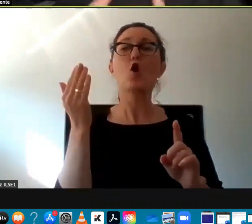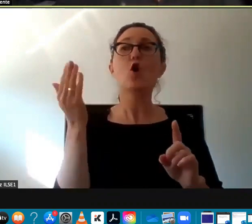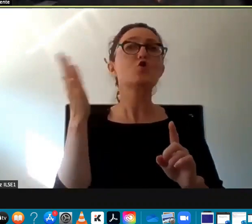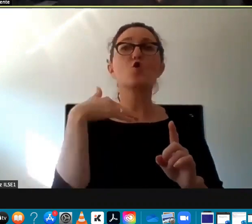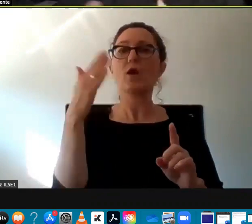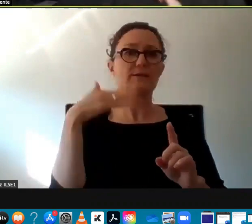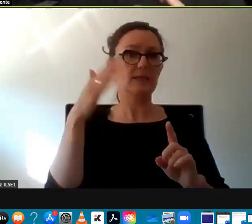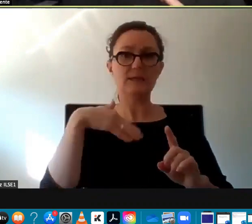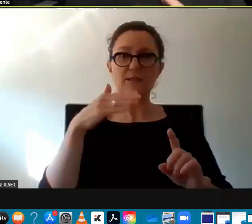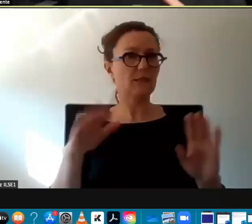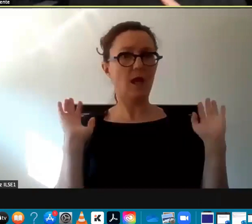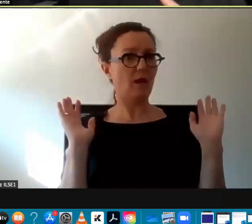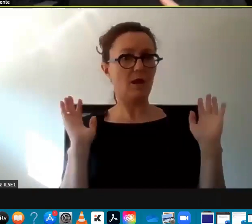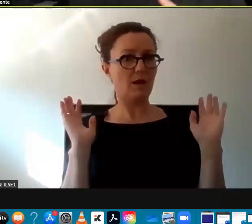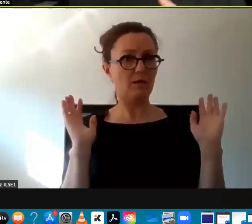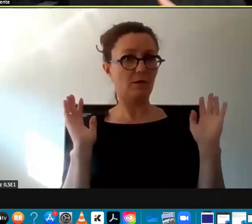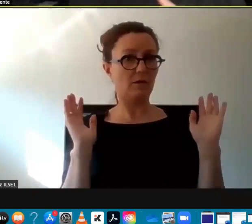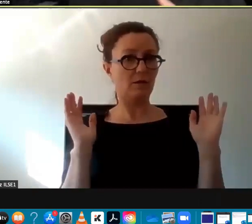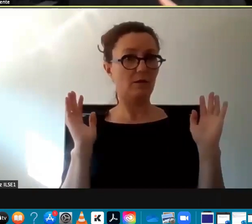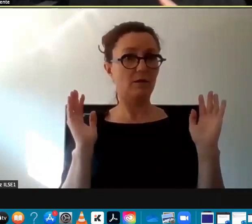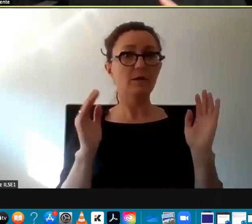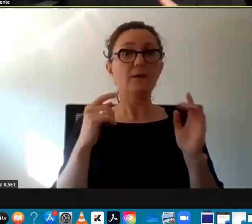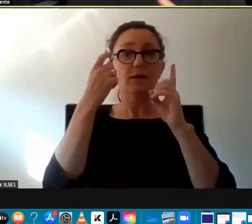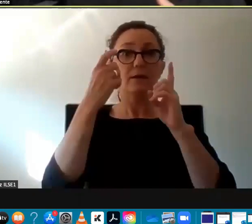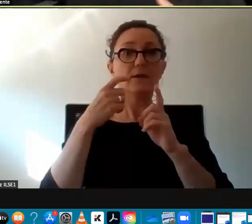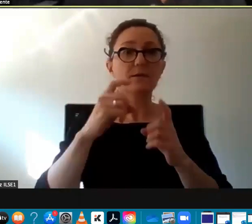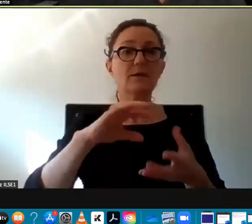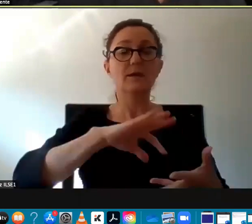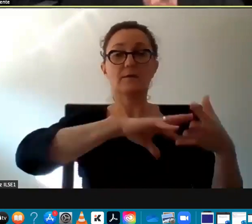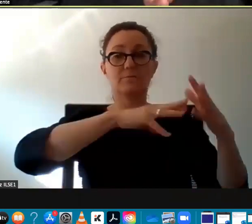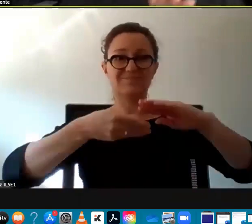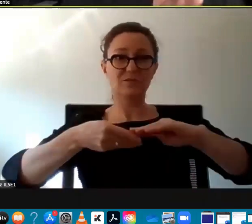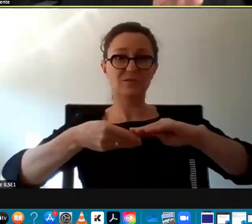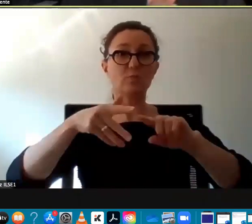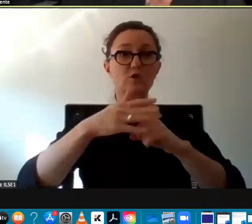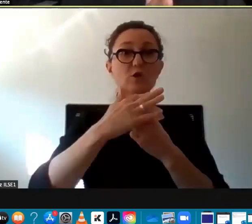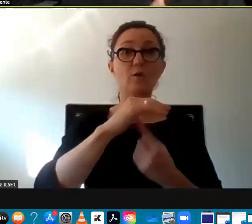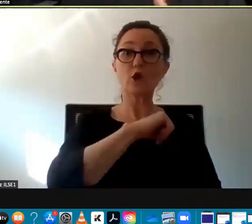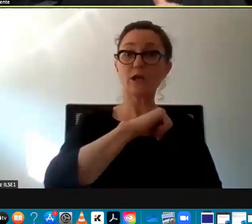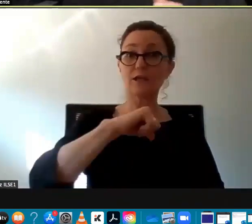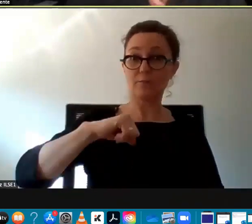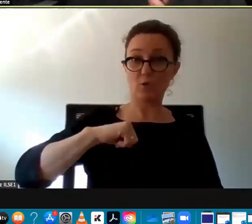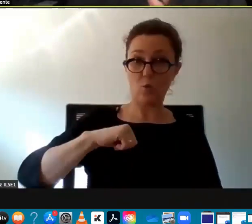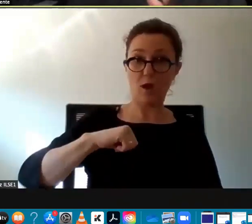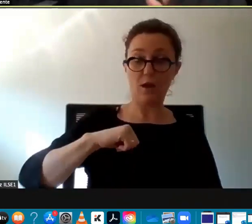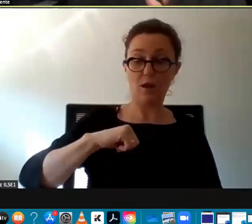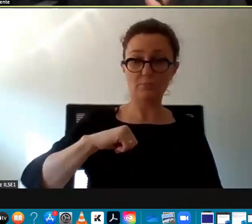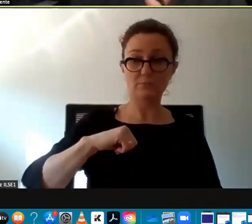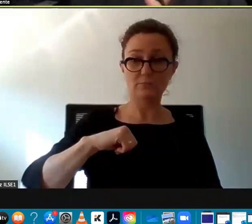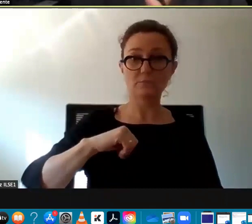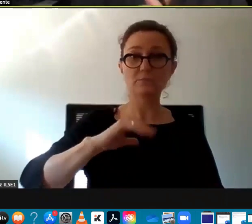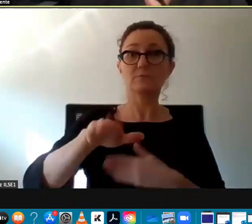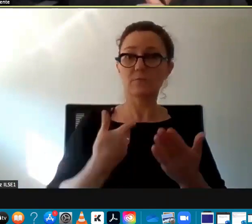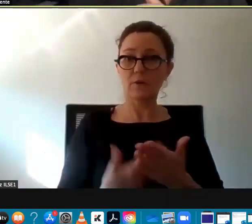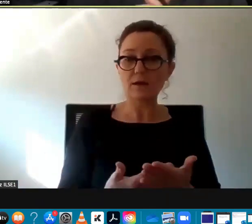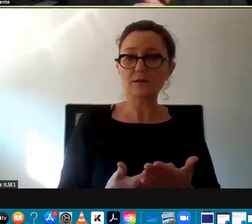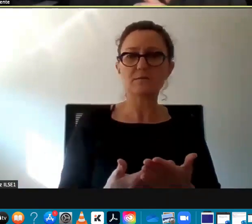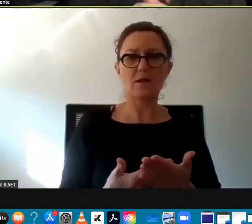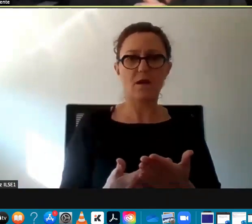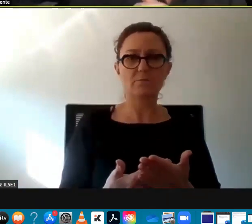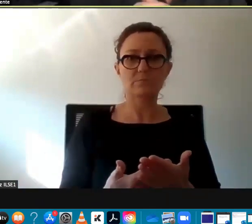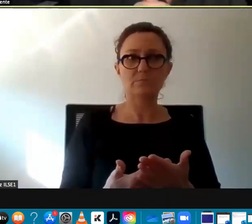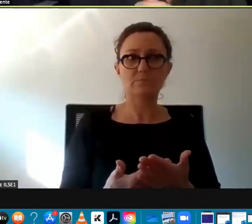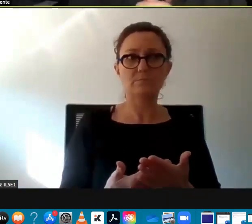también traducirla en un elemento individual, como incluso hemos visto en alguna declaración